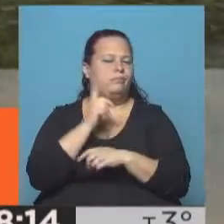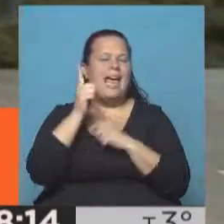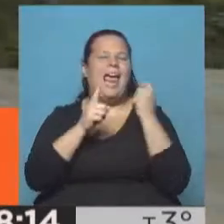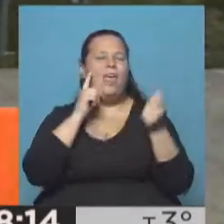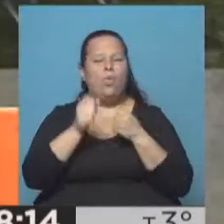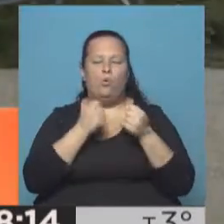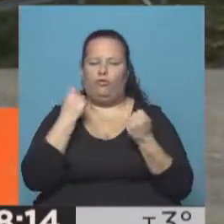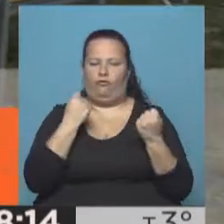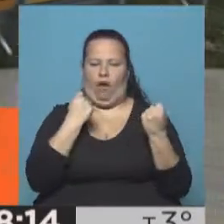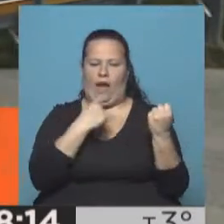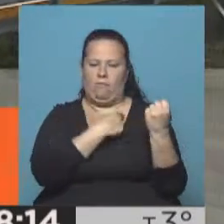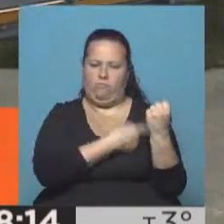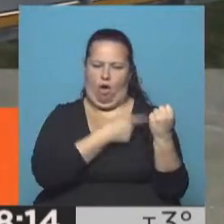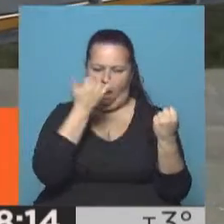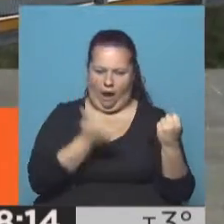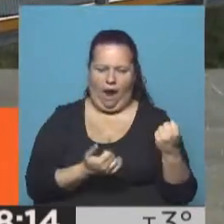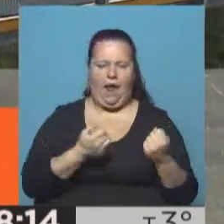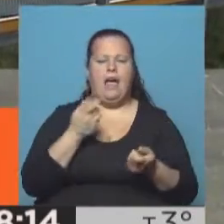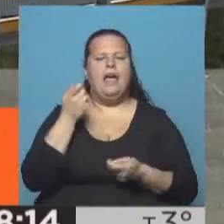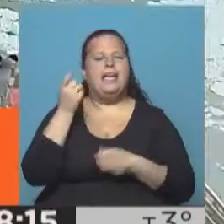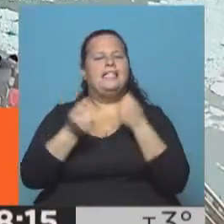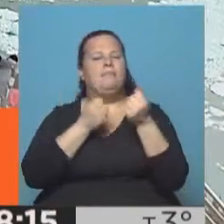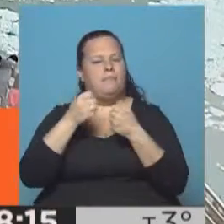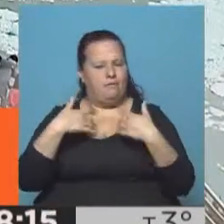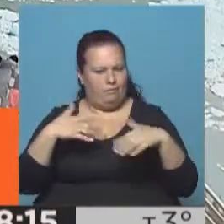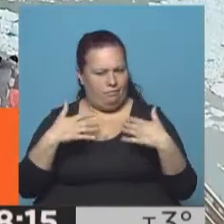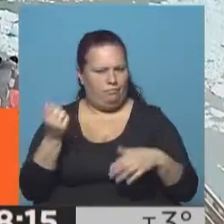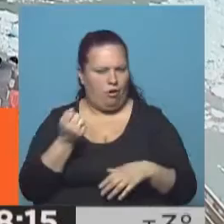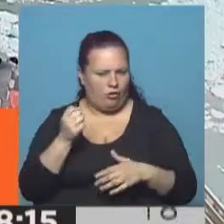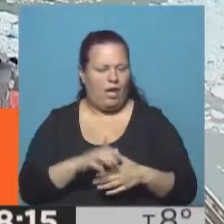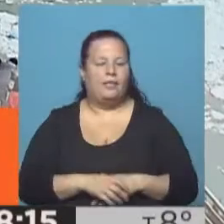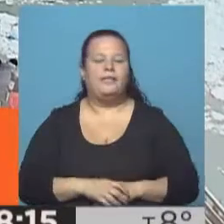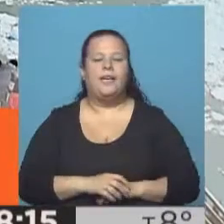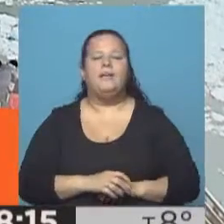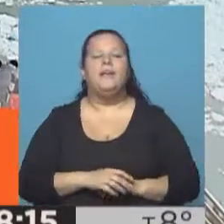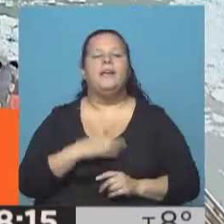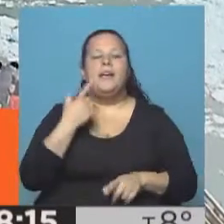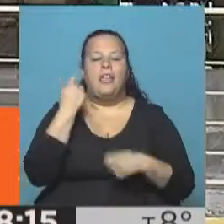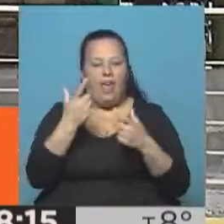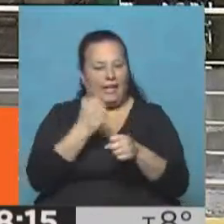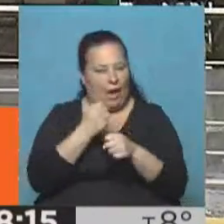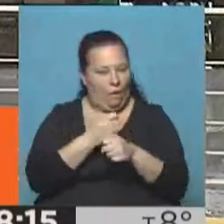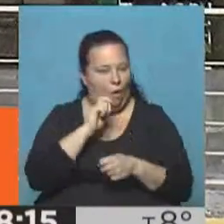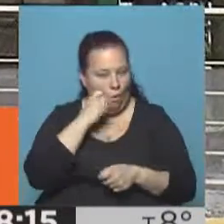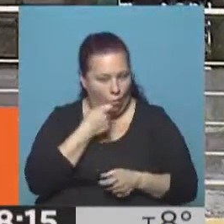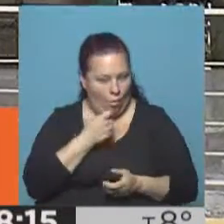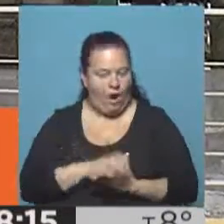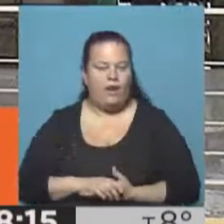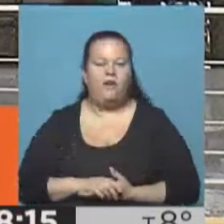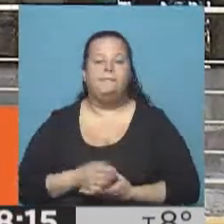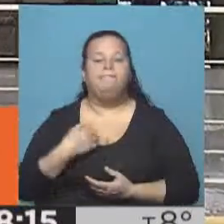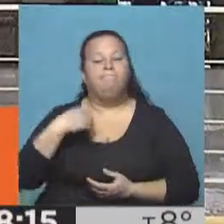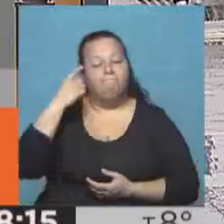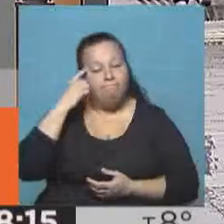industria poderosa, una industria sin chimeneas, que desarrolla empleo de calidad. Y creo